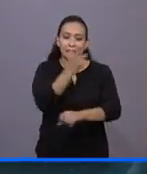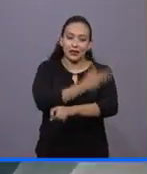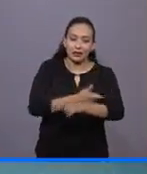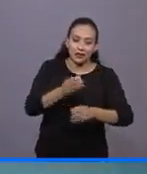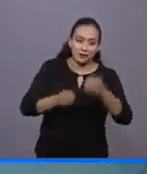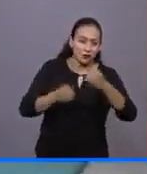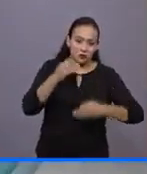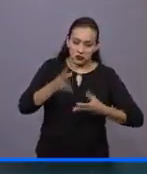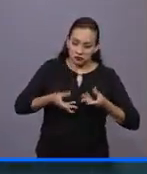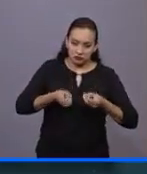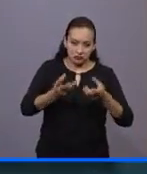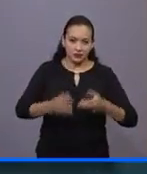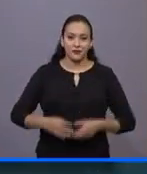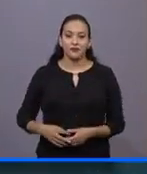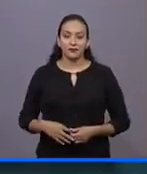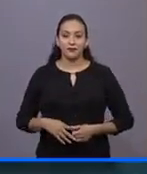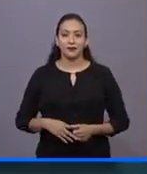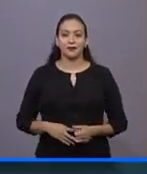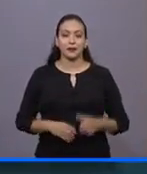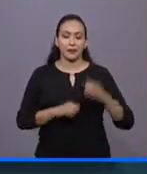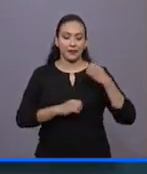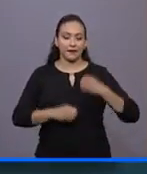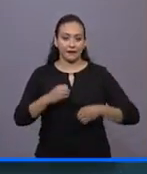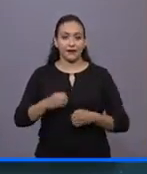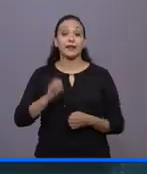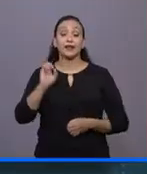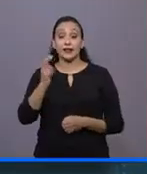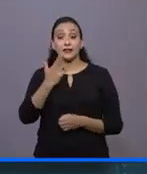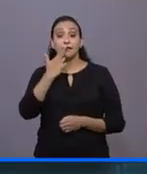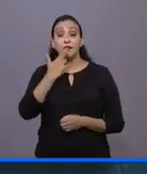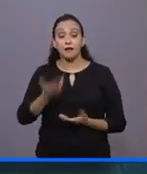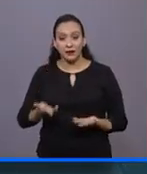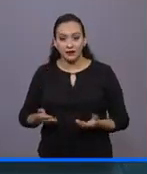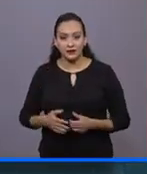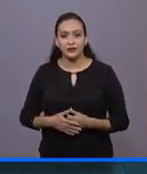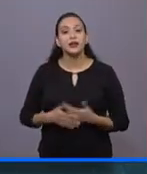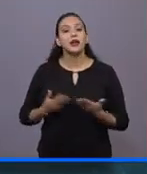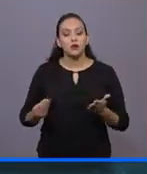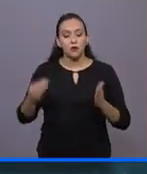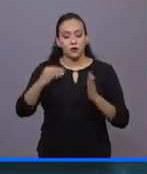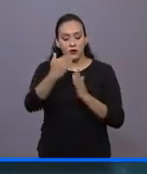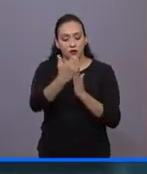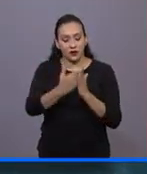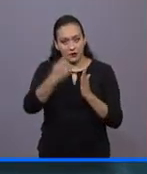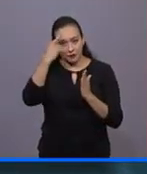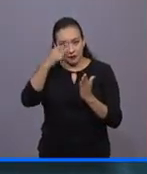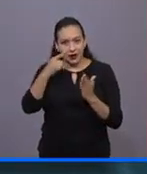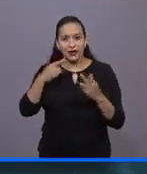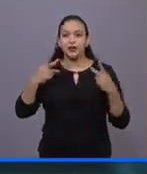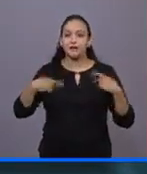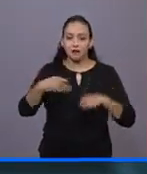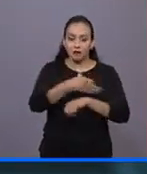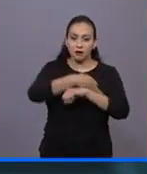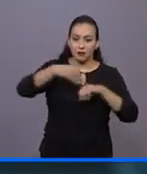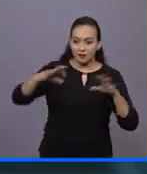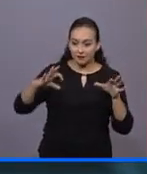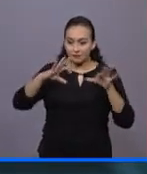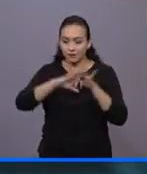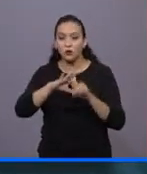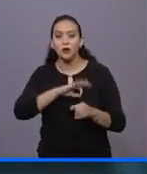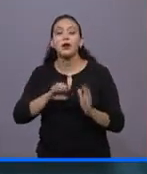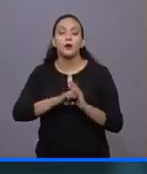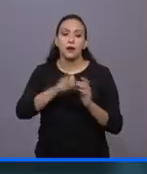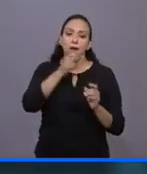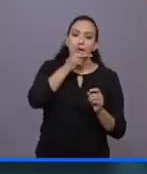proceso. El Poder Judicial de Chiapas impulsa un programa de restauración de vínculos familiares en el que